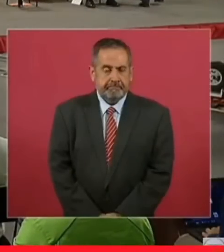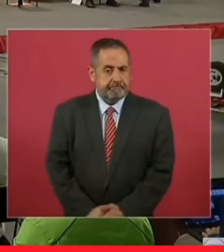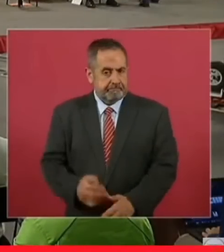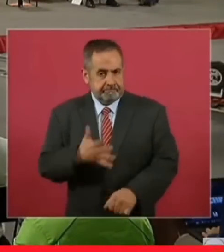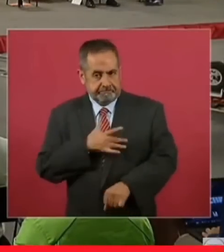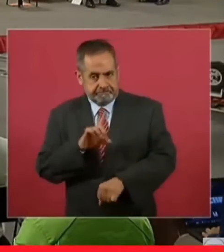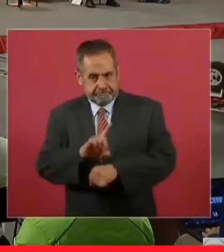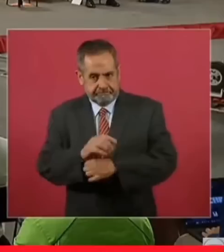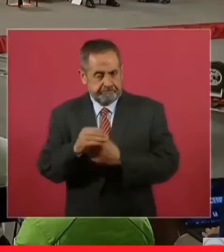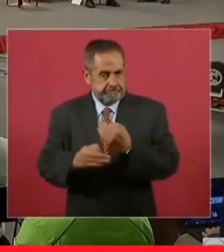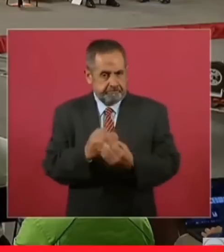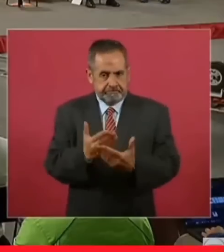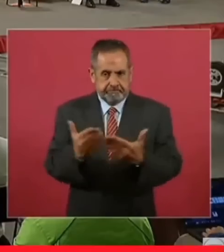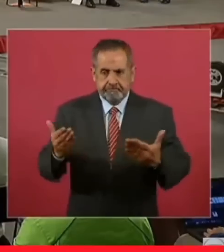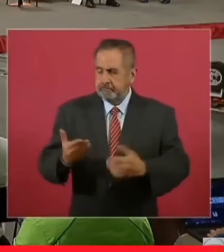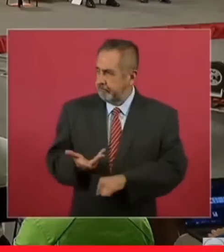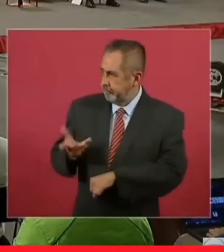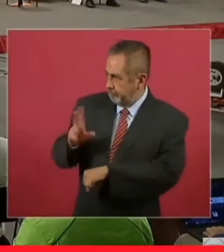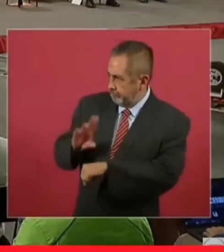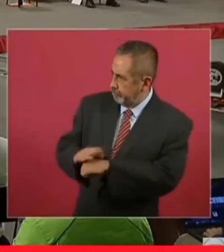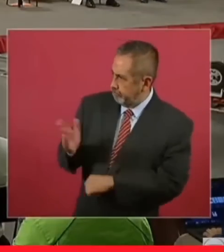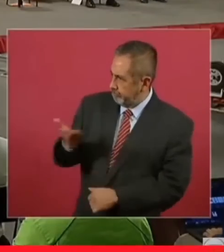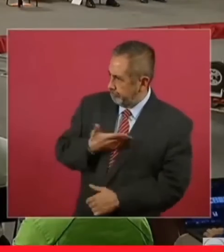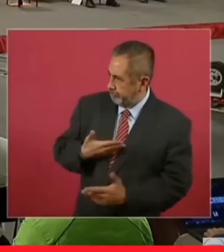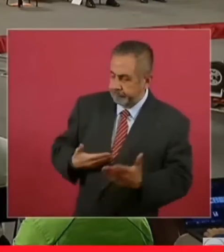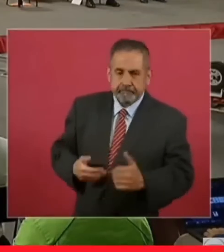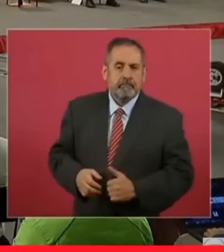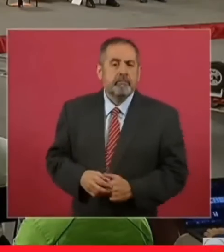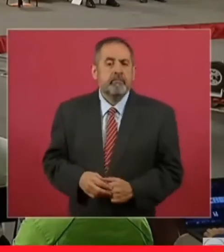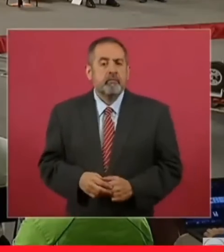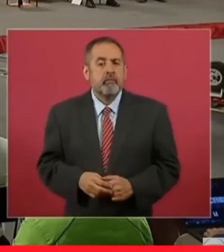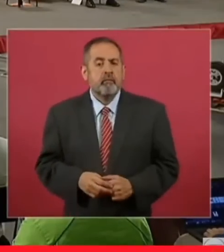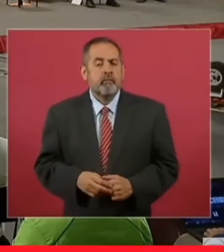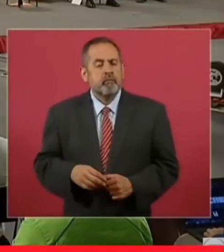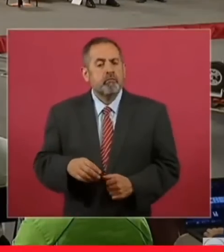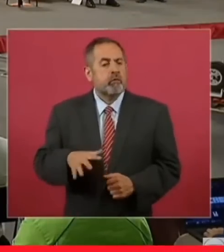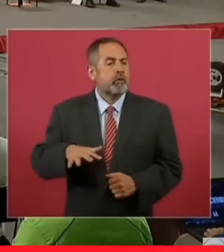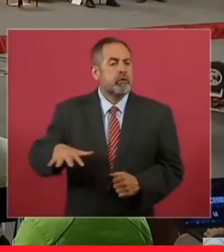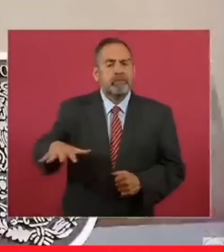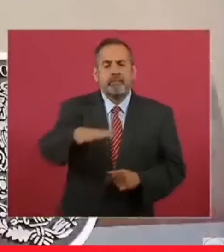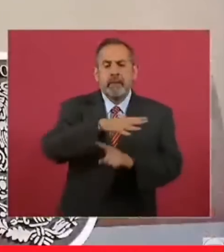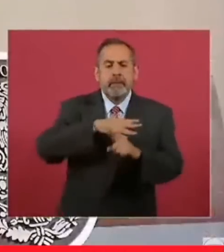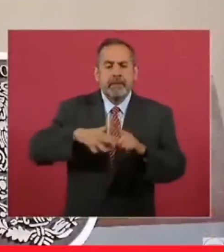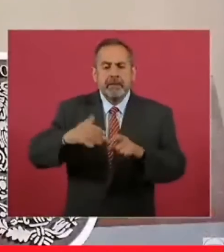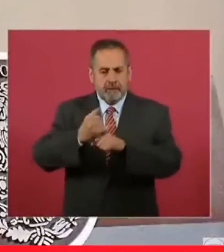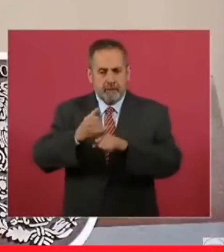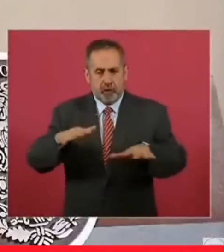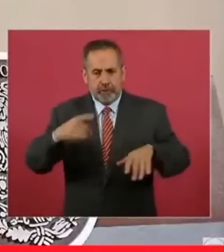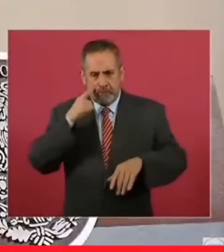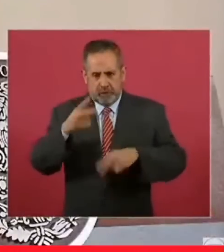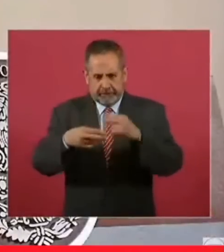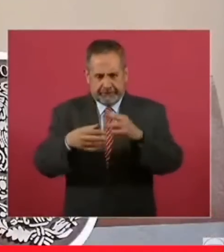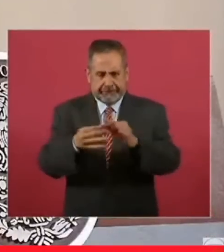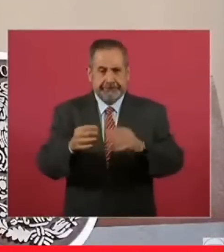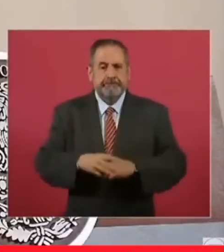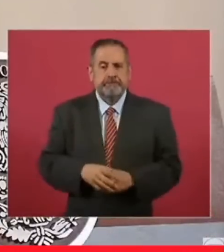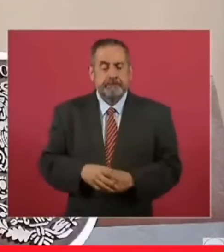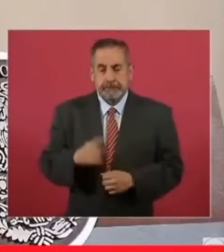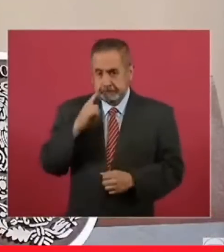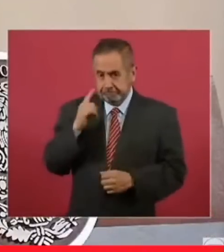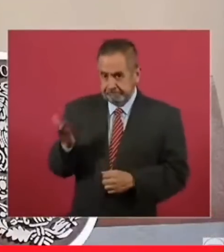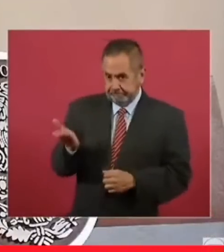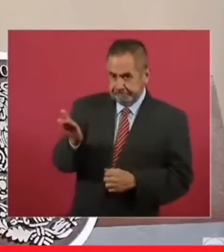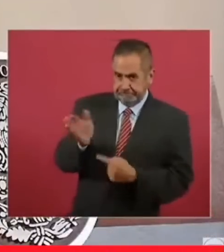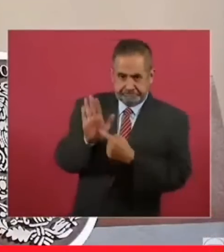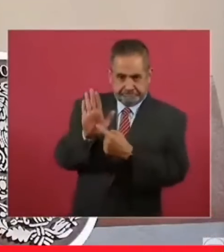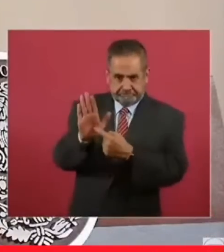Buenos días a todas, a todos. Con su permiso, presidente. Informamos sobre los avances ambientales. La primera, por favor. Compartirles que,